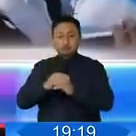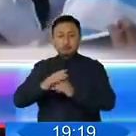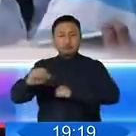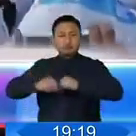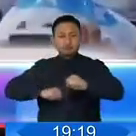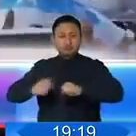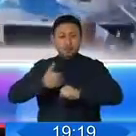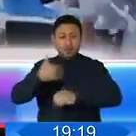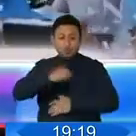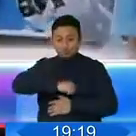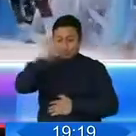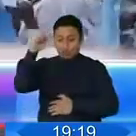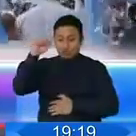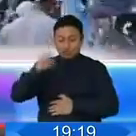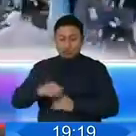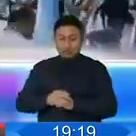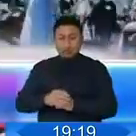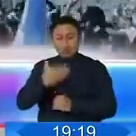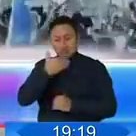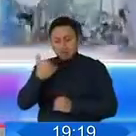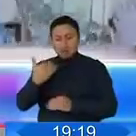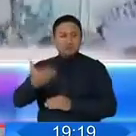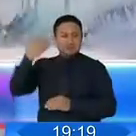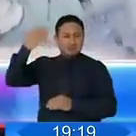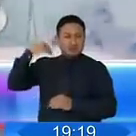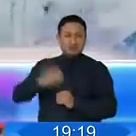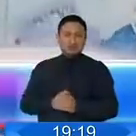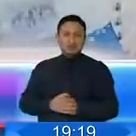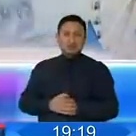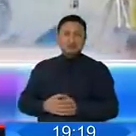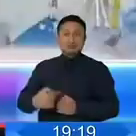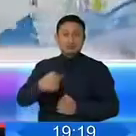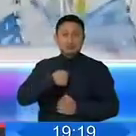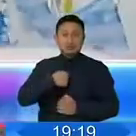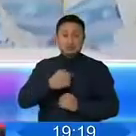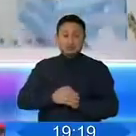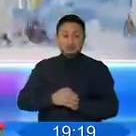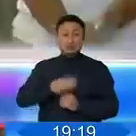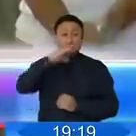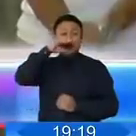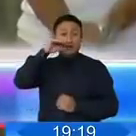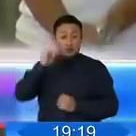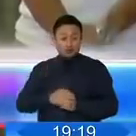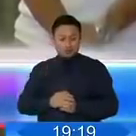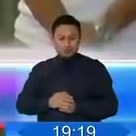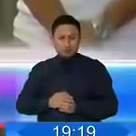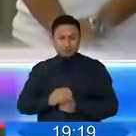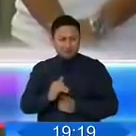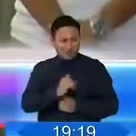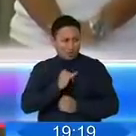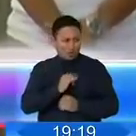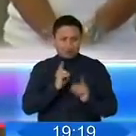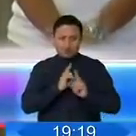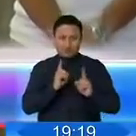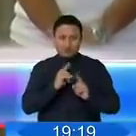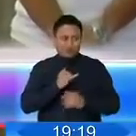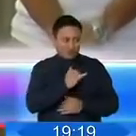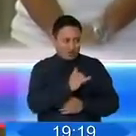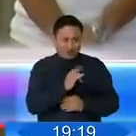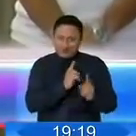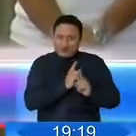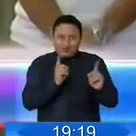electa sea mejor que el de sus antecesores. Que yo no era Jaime Nebot, es cierto. Y yo no soy Jaime